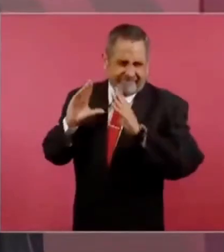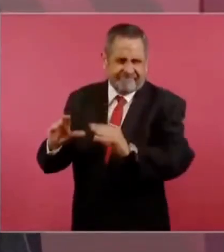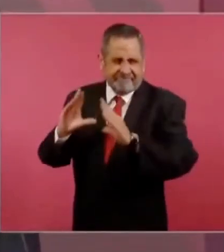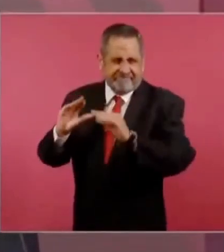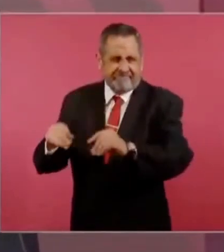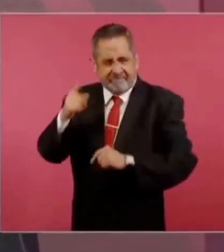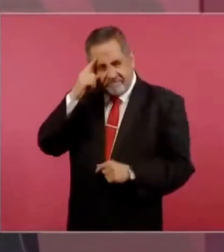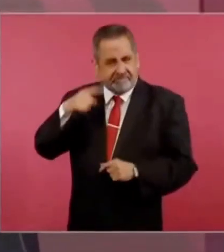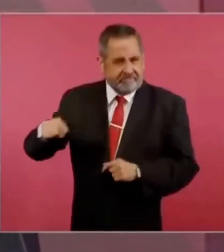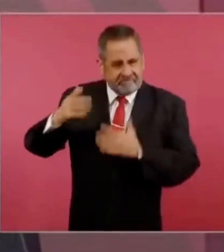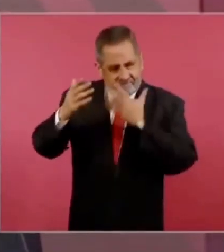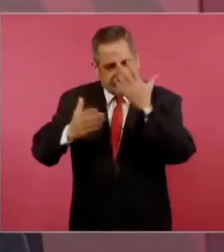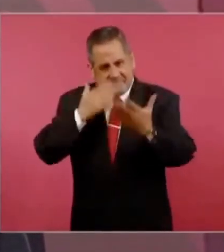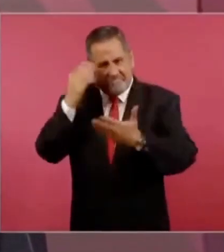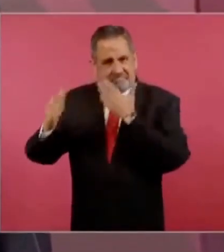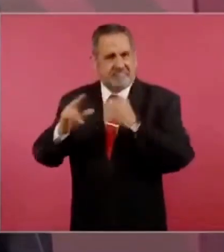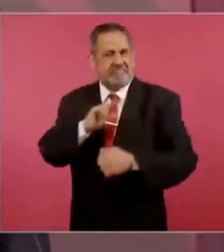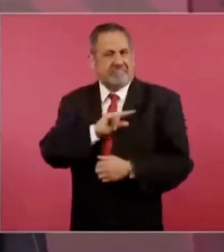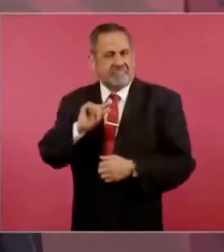especialistas.